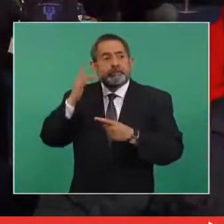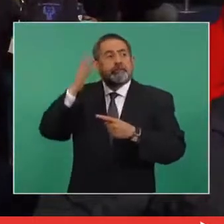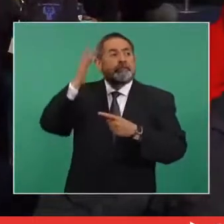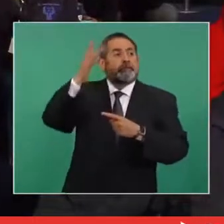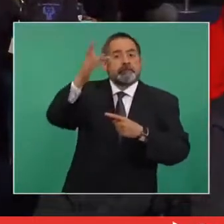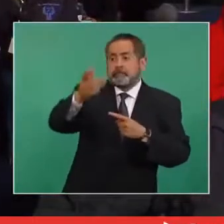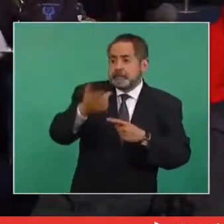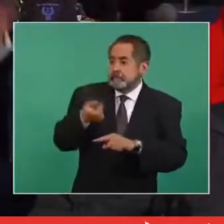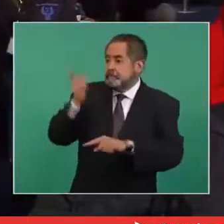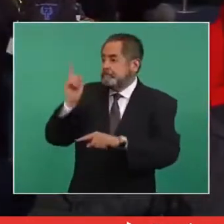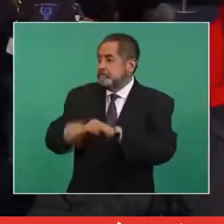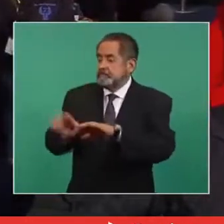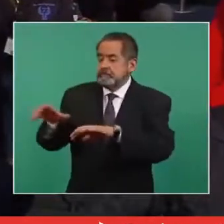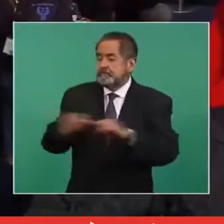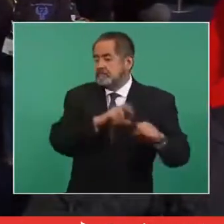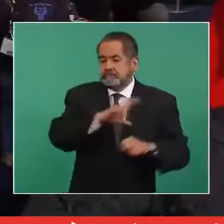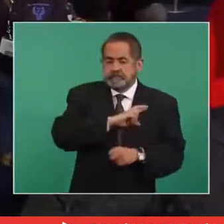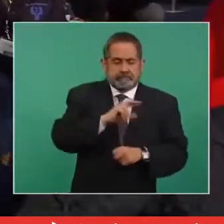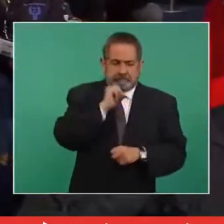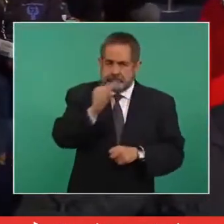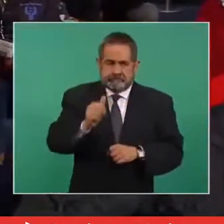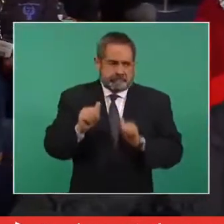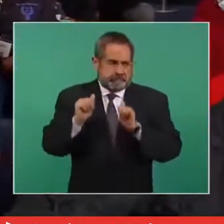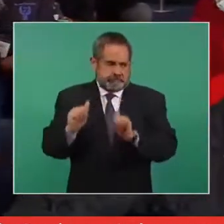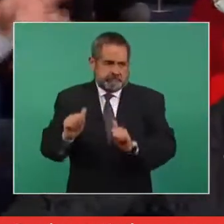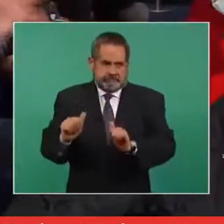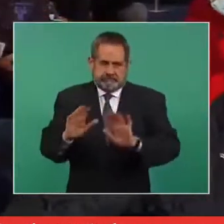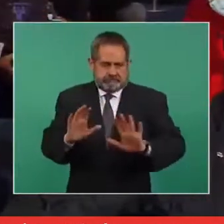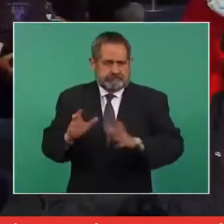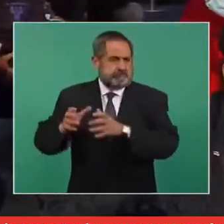hasta intentos de privatización o de